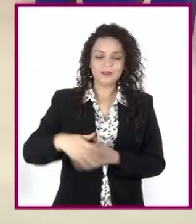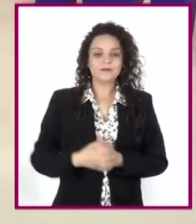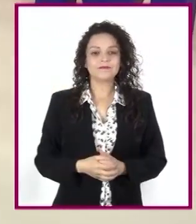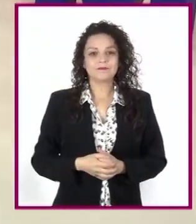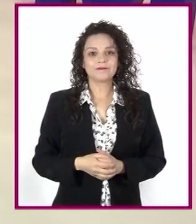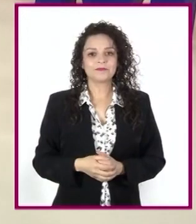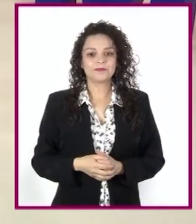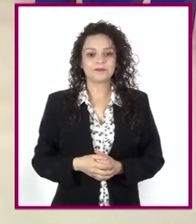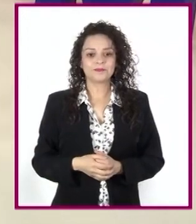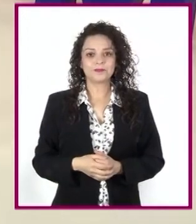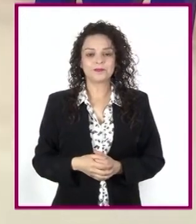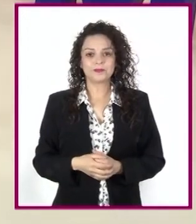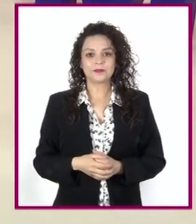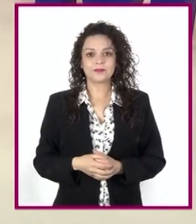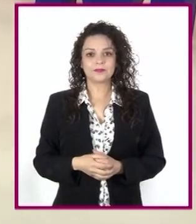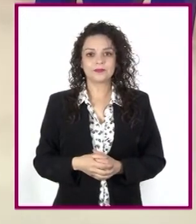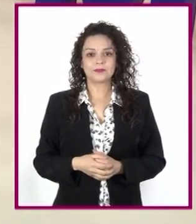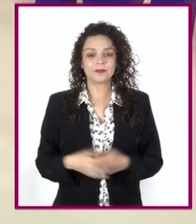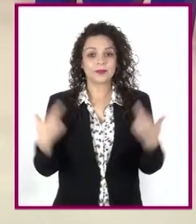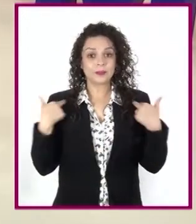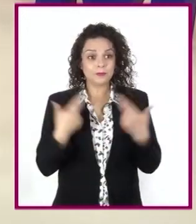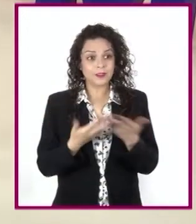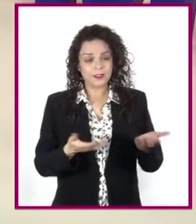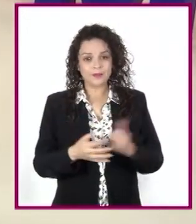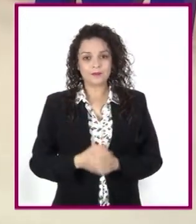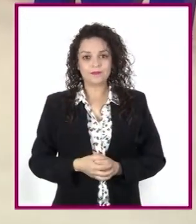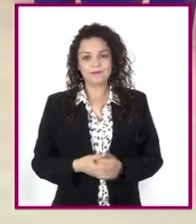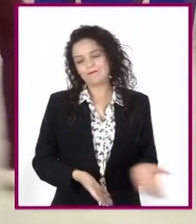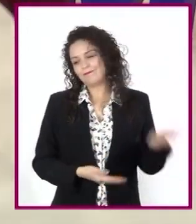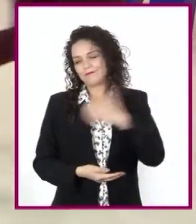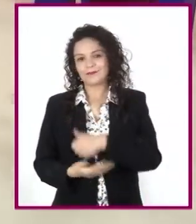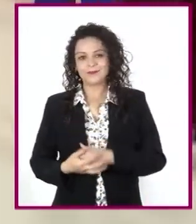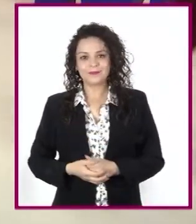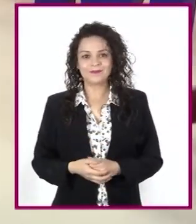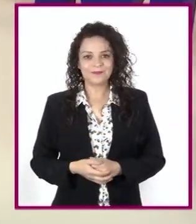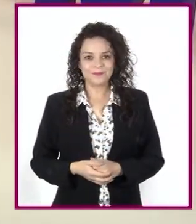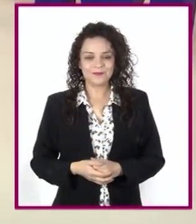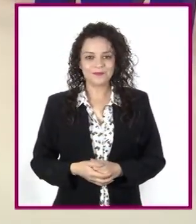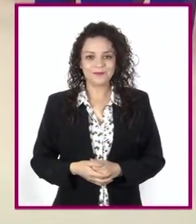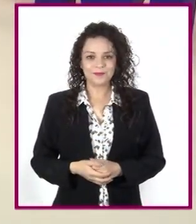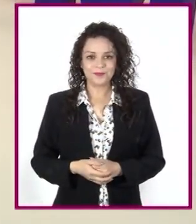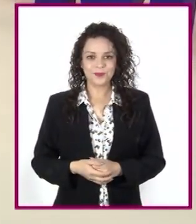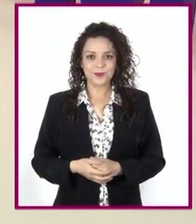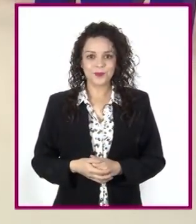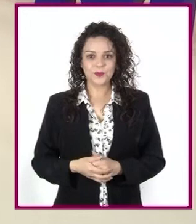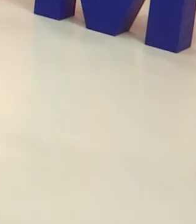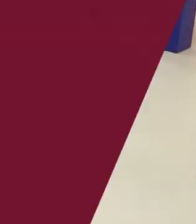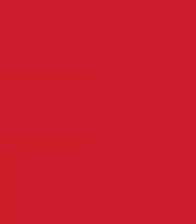próxima! Bueno, maestra, véngase conmigo. Vámonos.